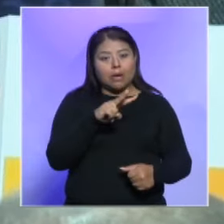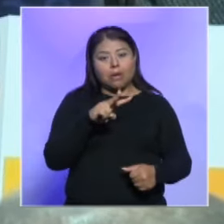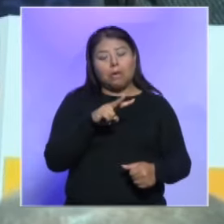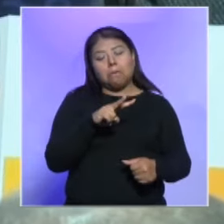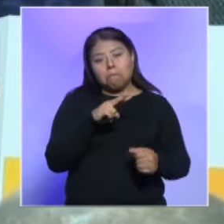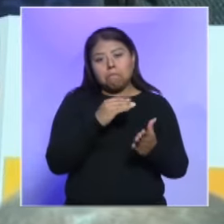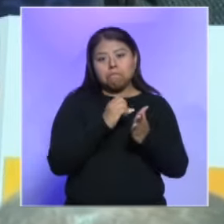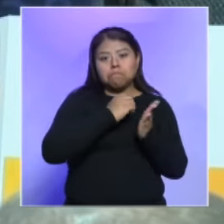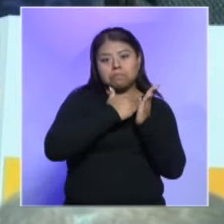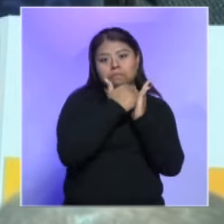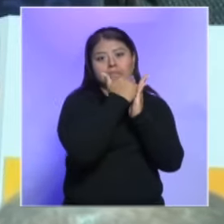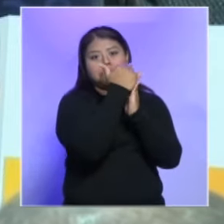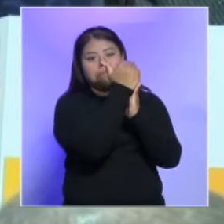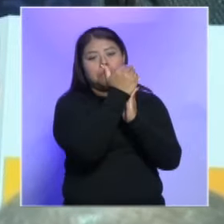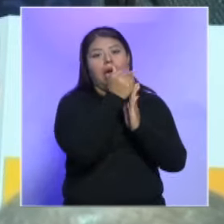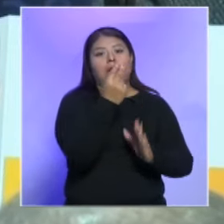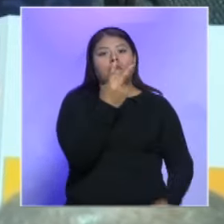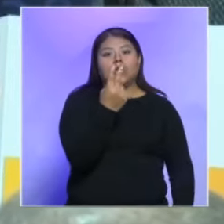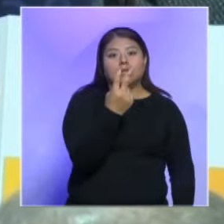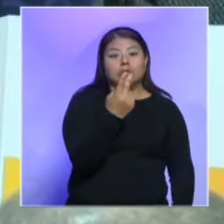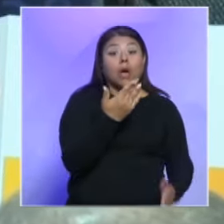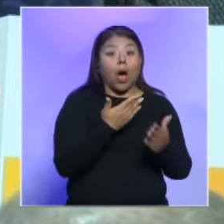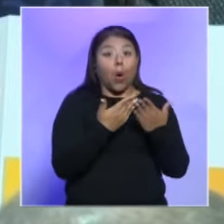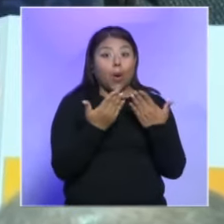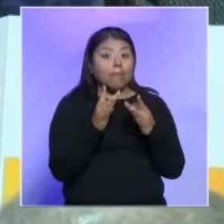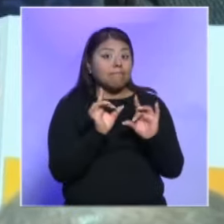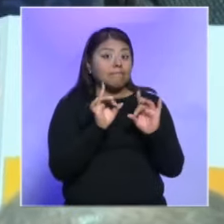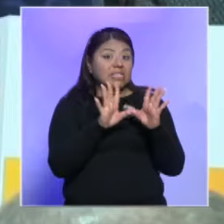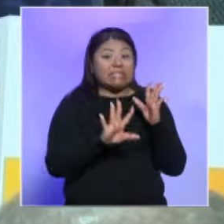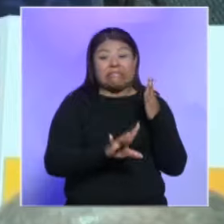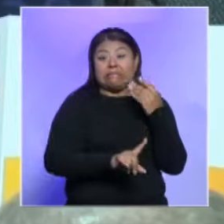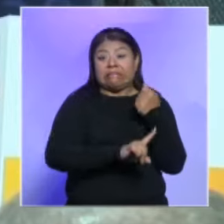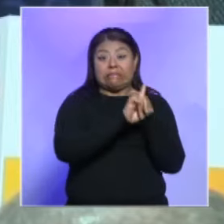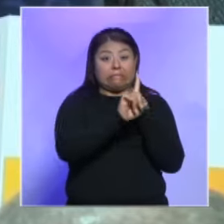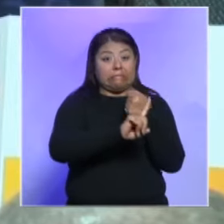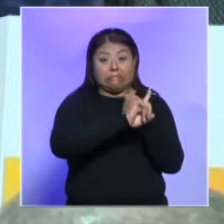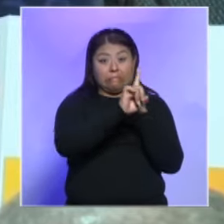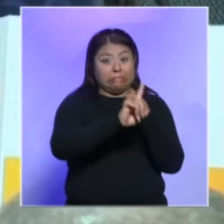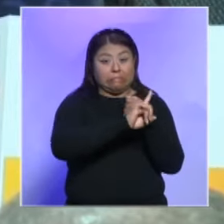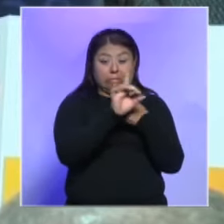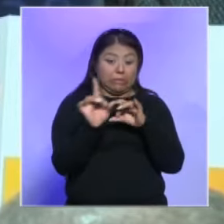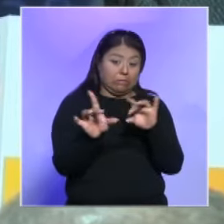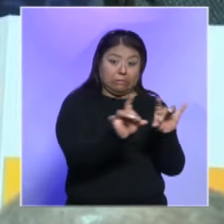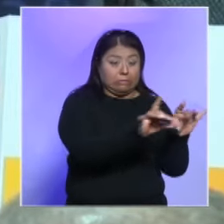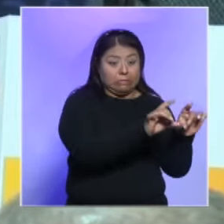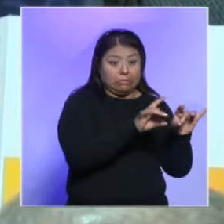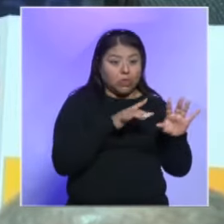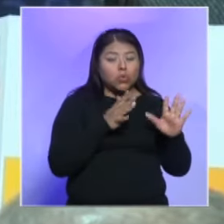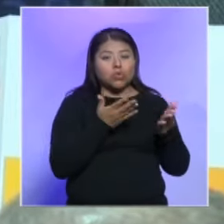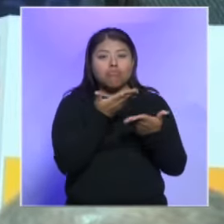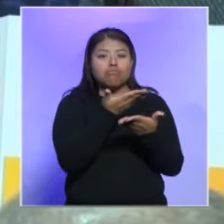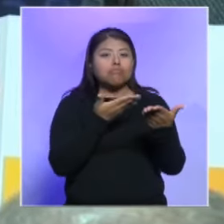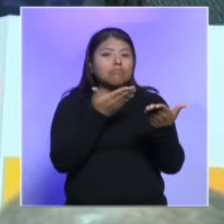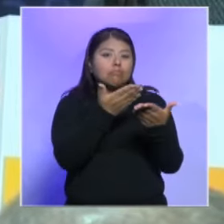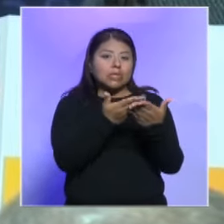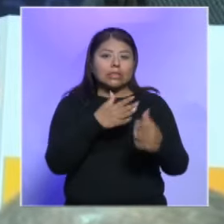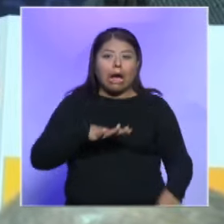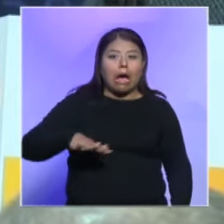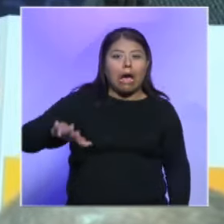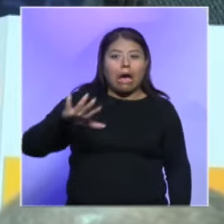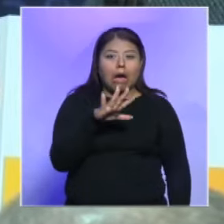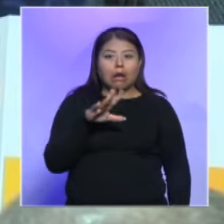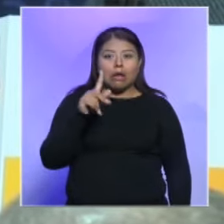que las condiciones más adversas, y hay que preguntarnos por qué, se presentan en Tamaulipas con